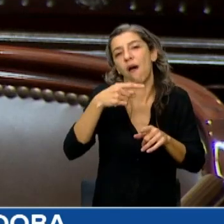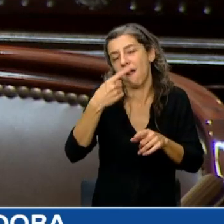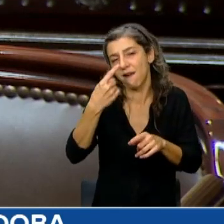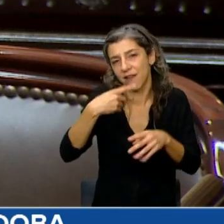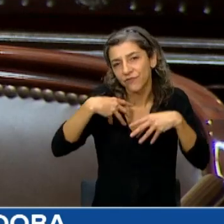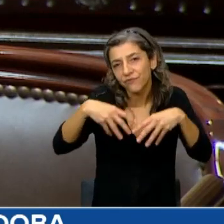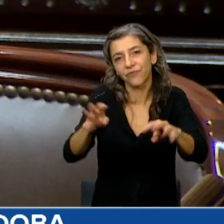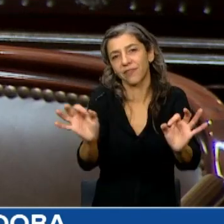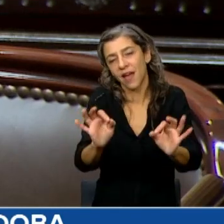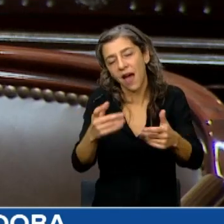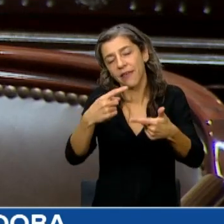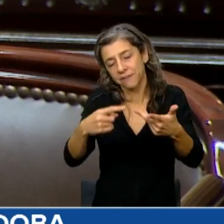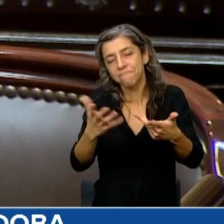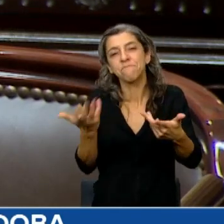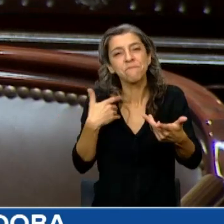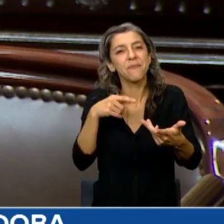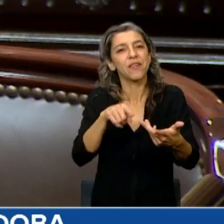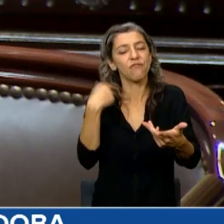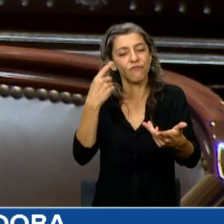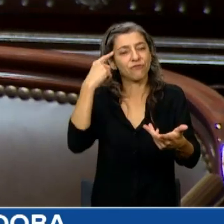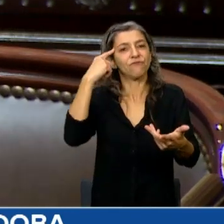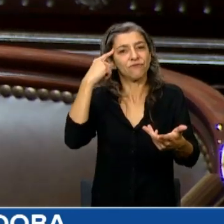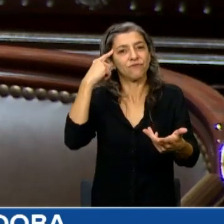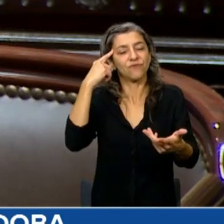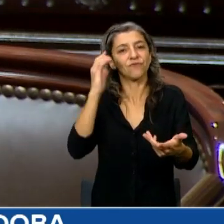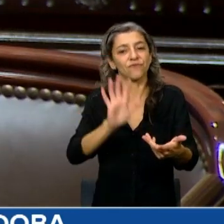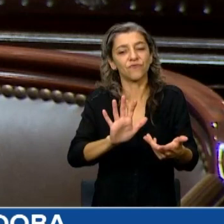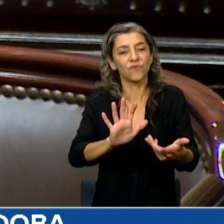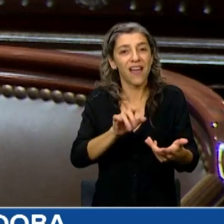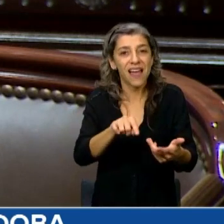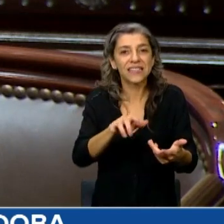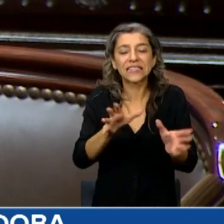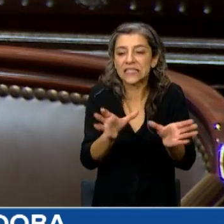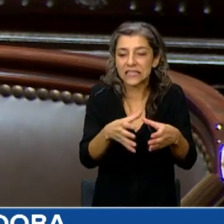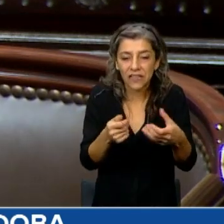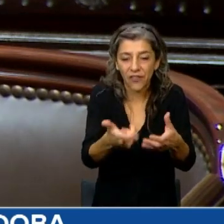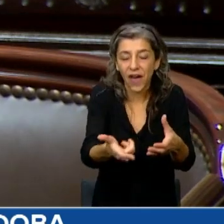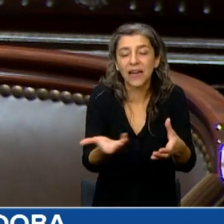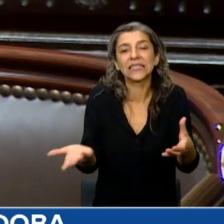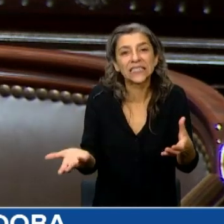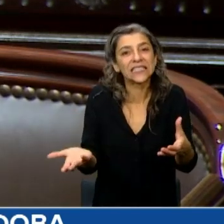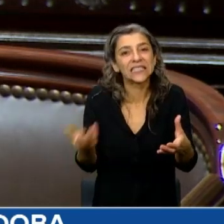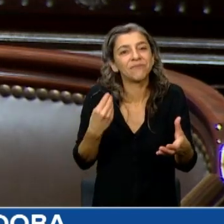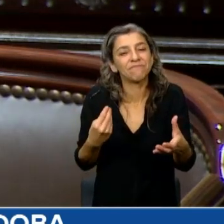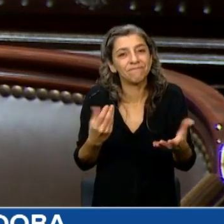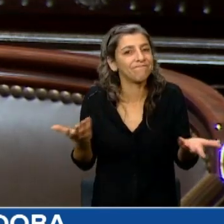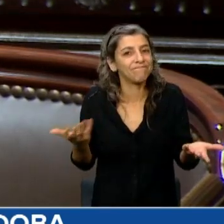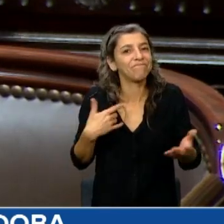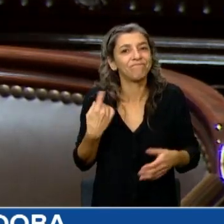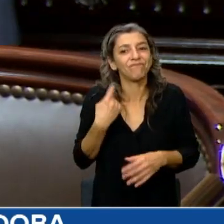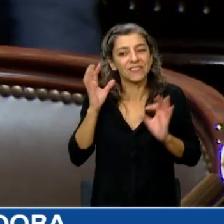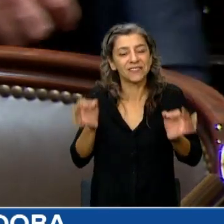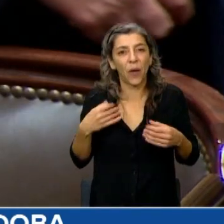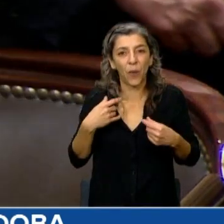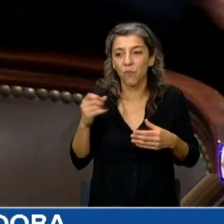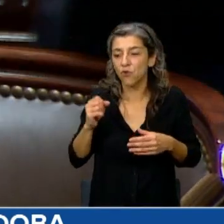oportunidad proyectos al estilo. Y esto se debe a que el sistema productivo argentino es abrumador y es